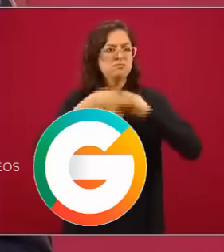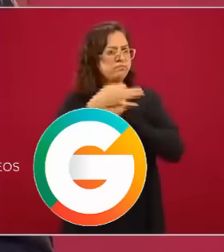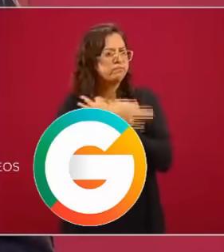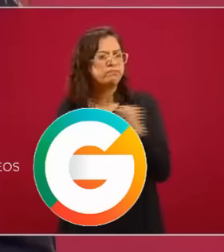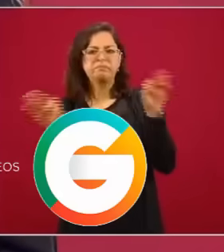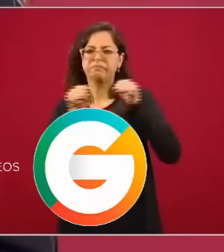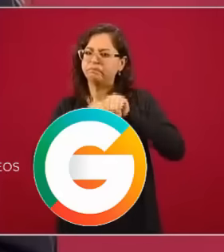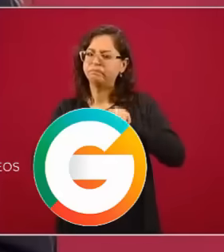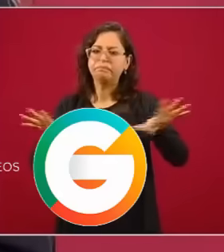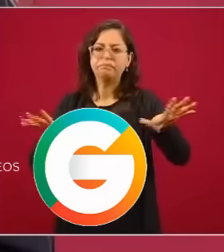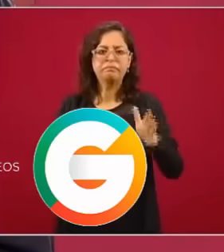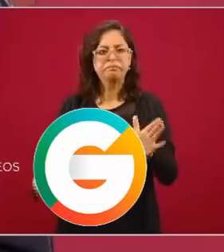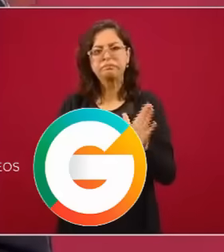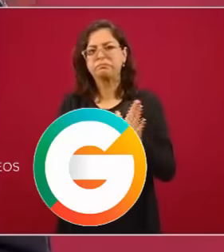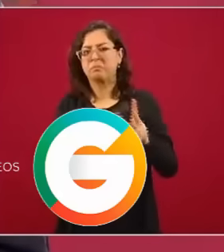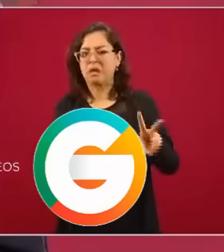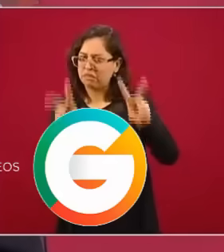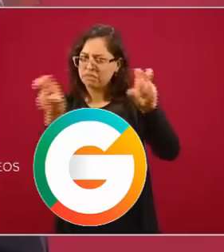de